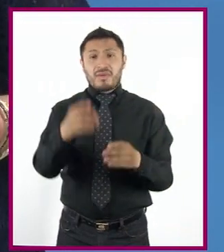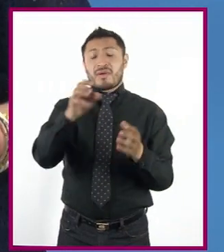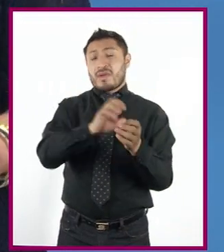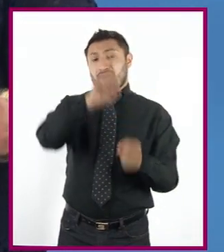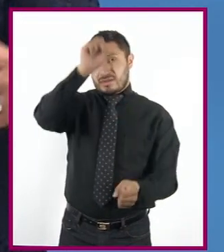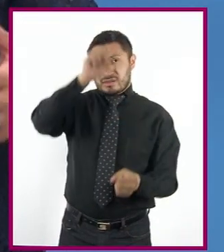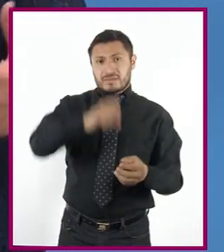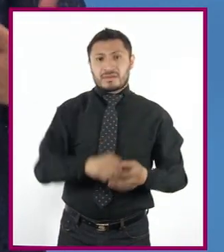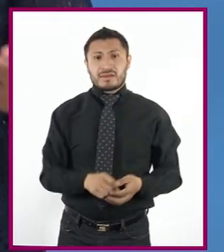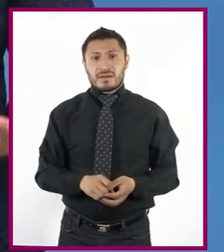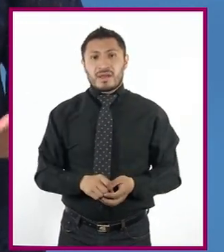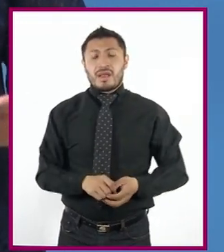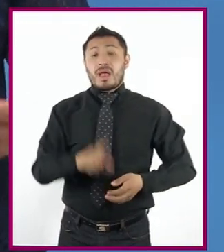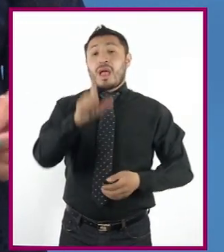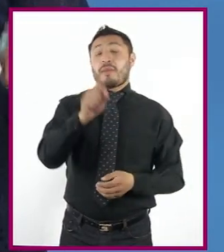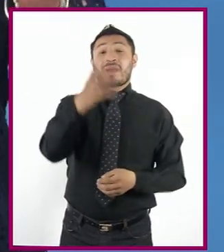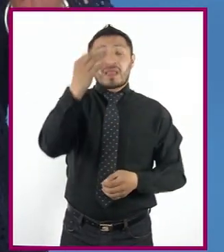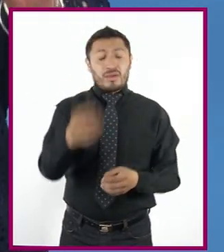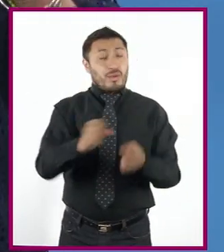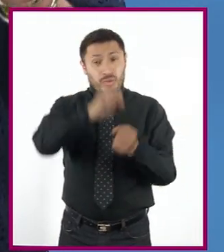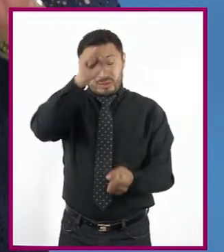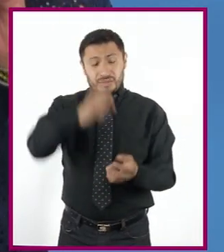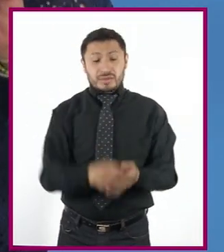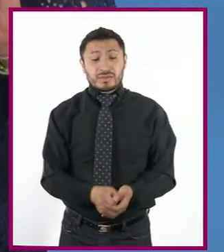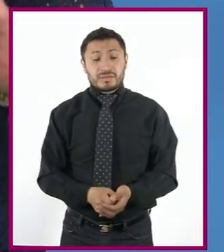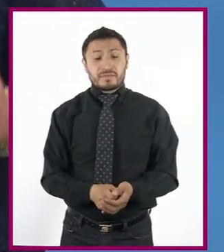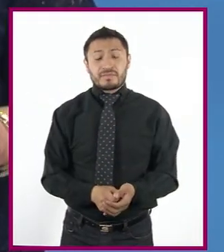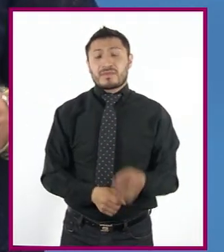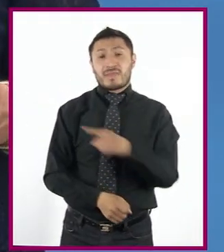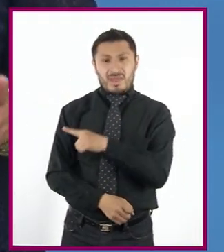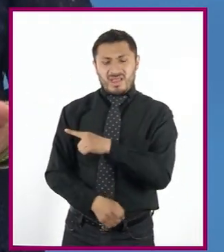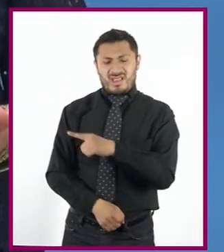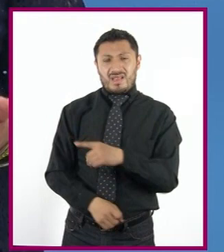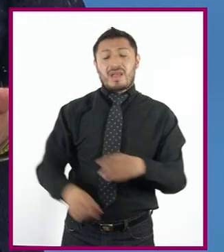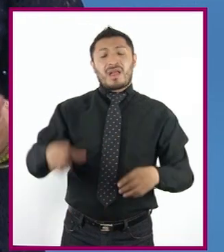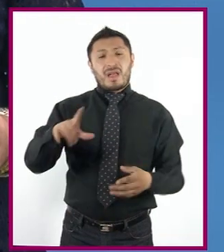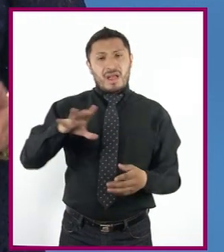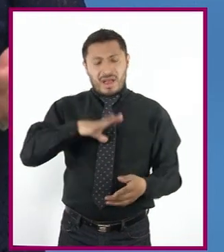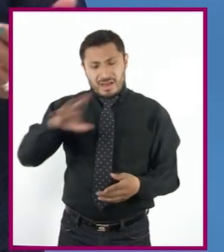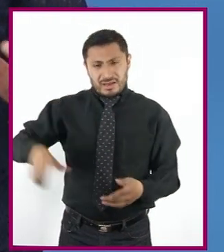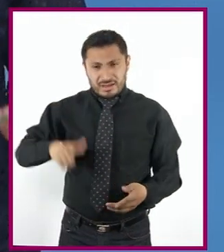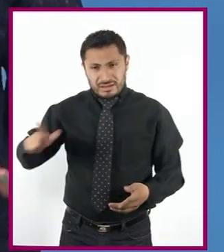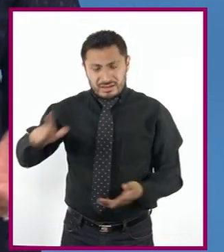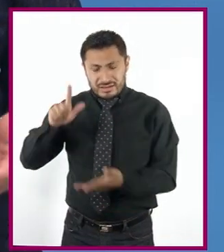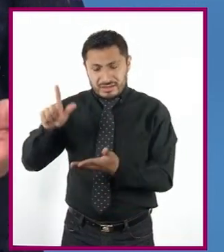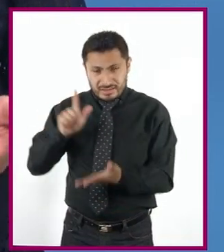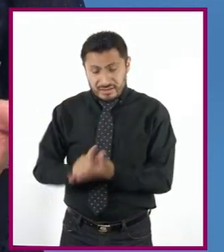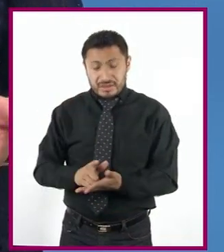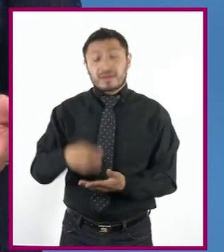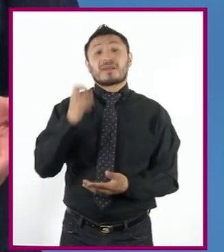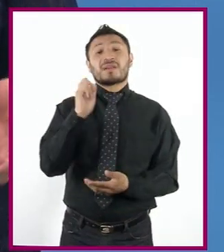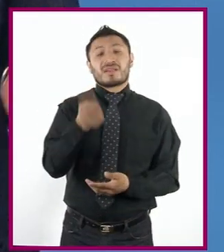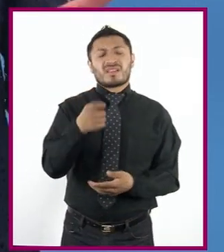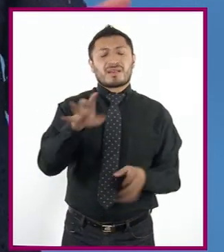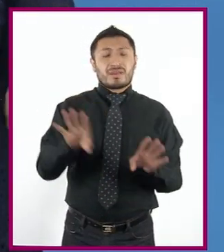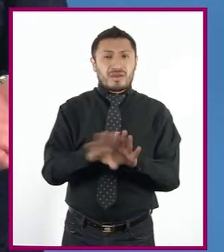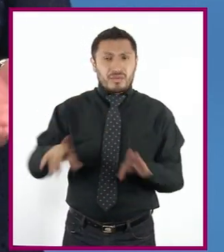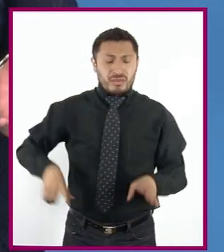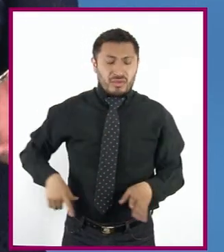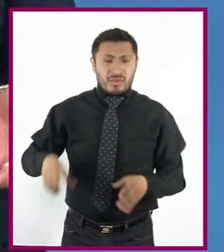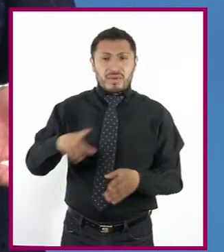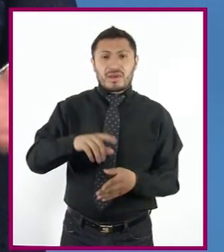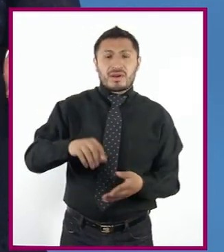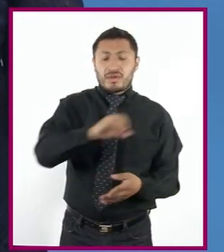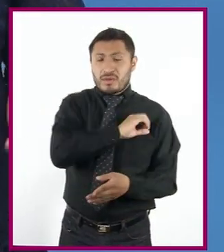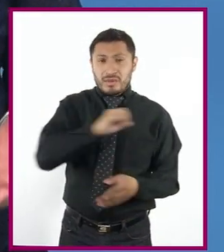Constitución. Impera la ley. Es obligación en un gobierno democrático que ciudadanos y gobernantes vigilen